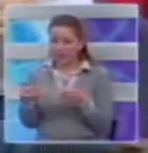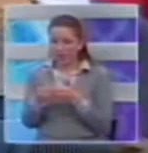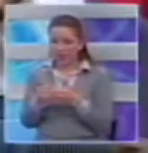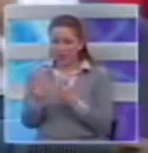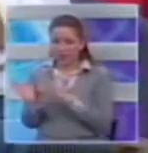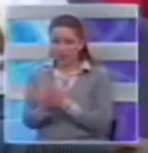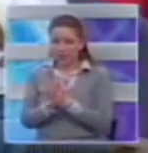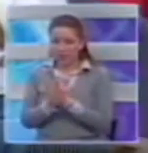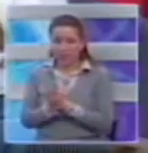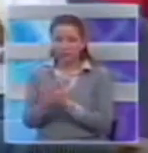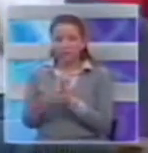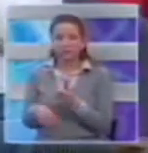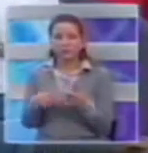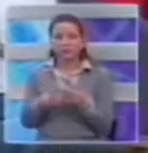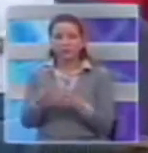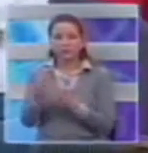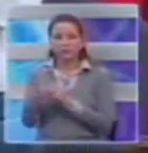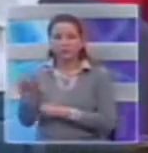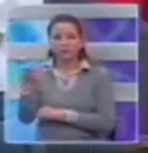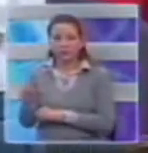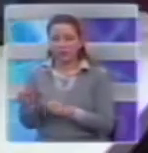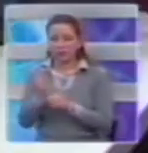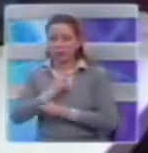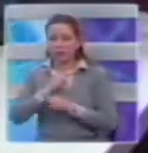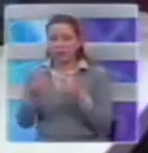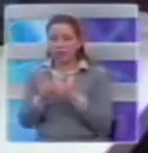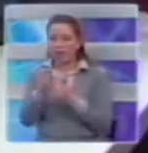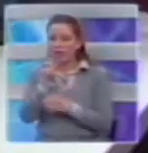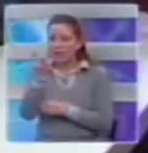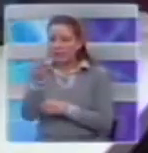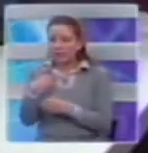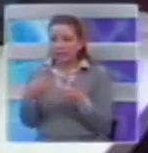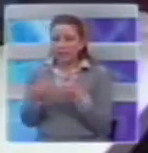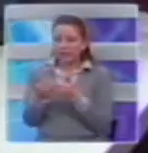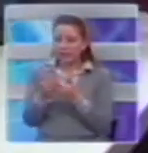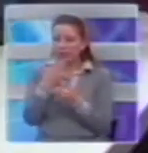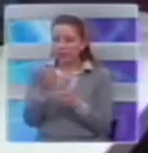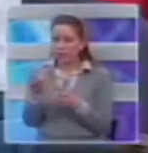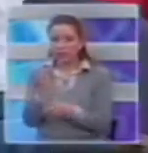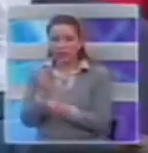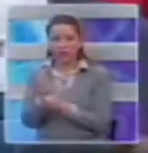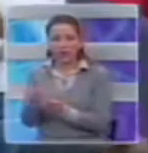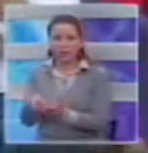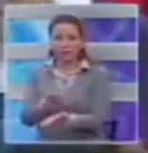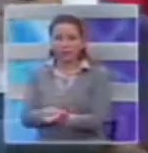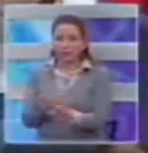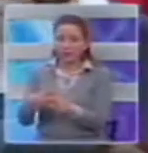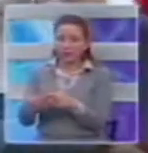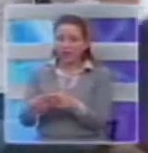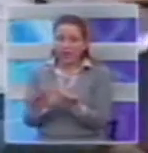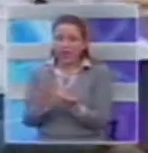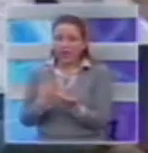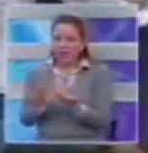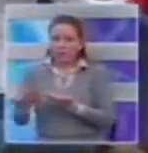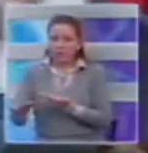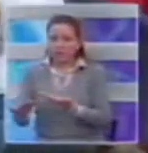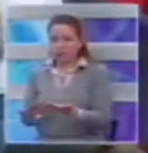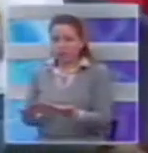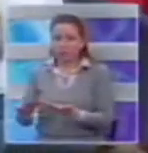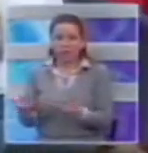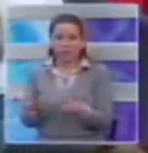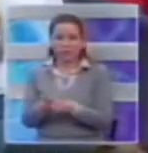parado. Y por otro lado, hay gente necesitando esos equipos, hay usuarios que necesitan esos equipos para ponerlos a trabajar en sus proyectos. Entonces, lo que queremos hacer